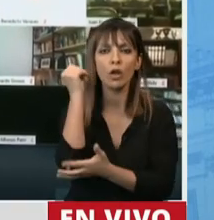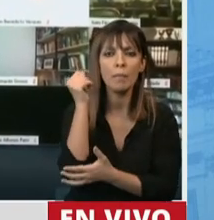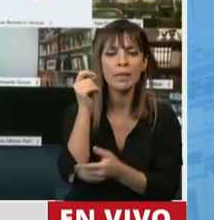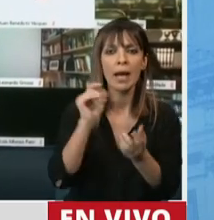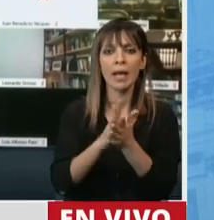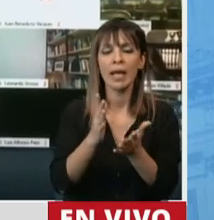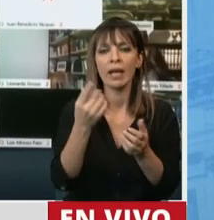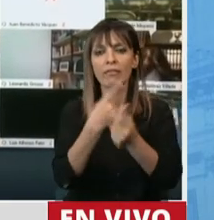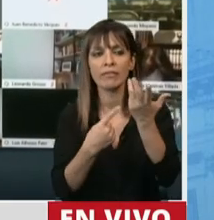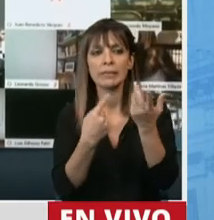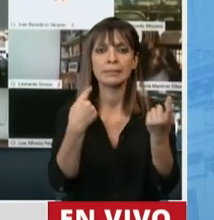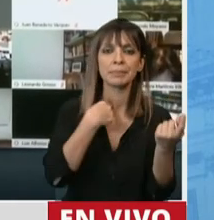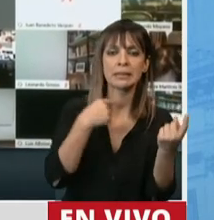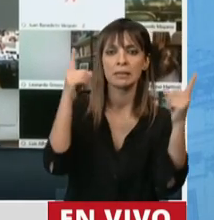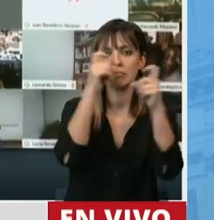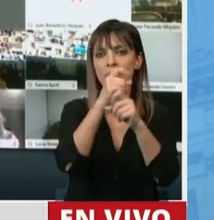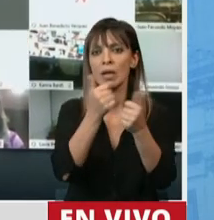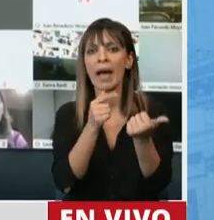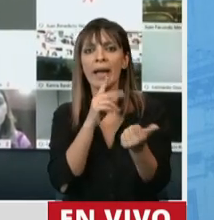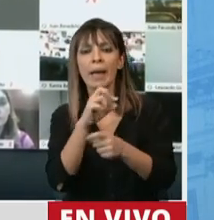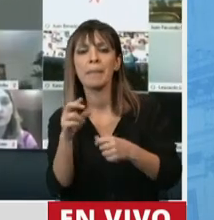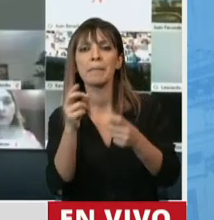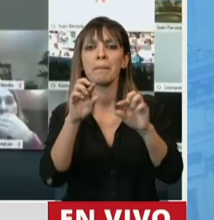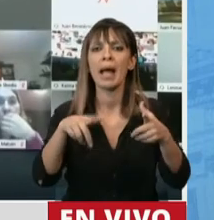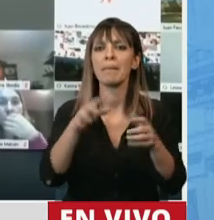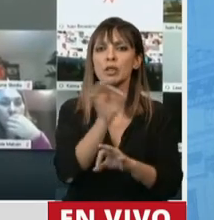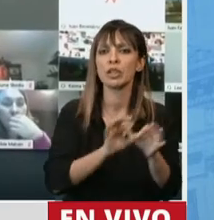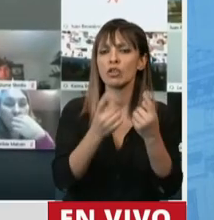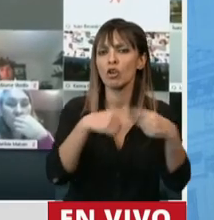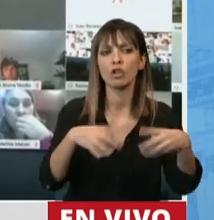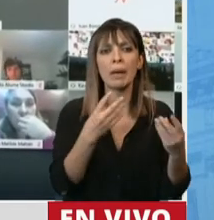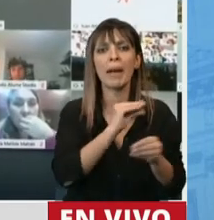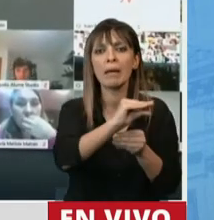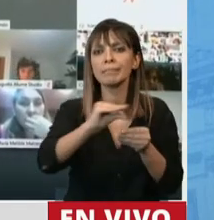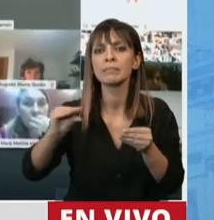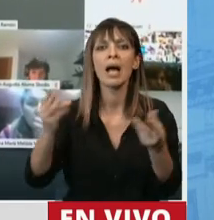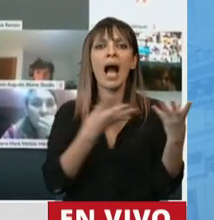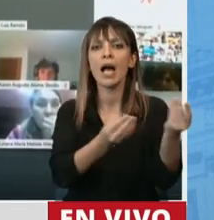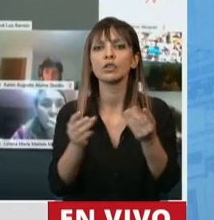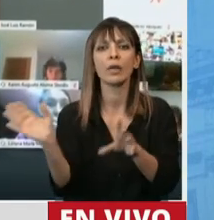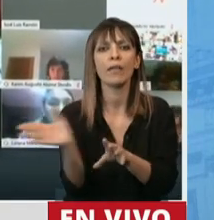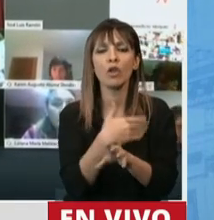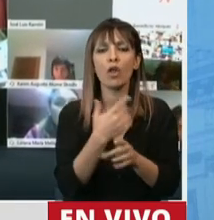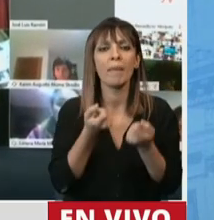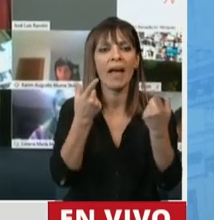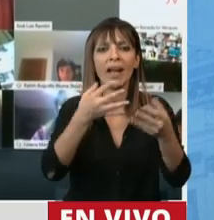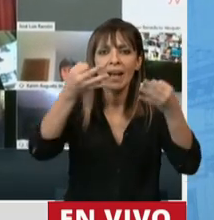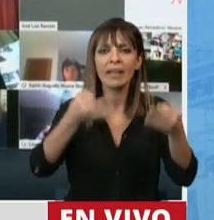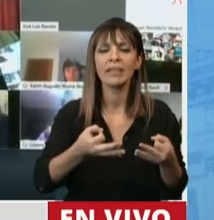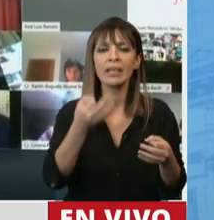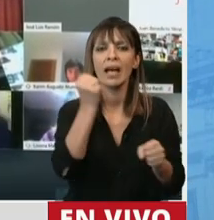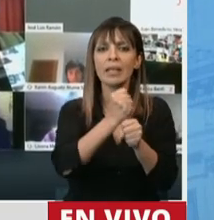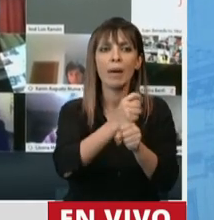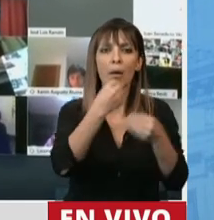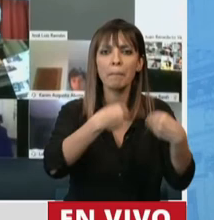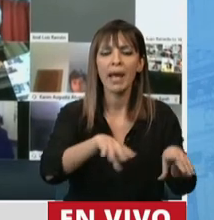pandemia con las IFE, con los ATP, con las distintas medidas paliativas para garantizar que llegue a todos, para garantizar que no se pierda el empleo y que se